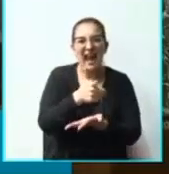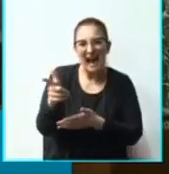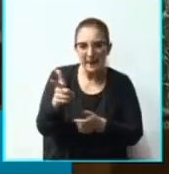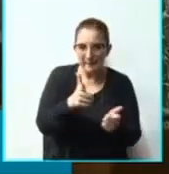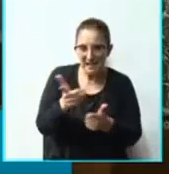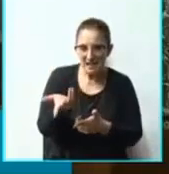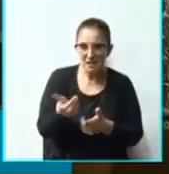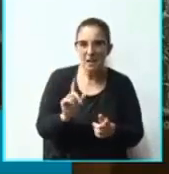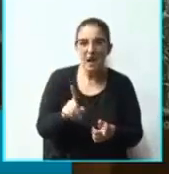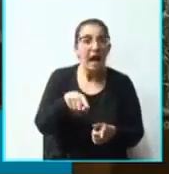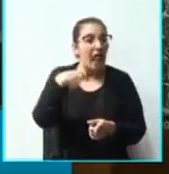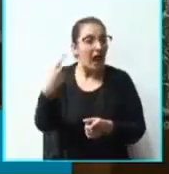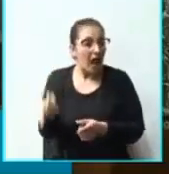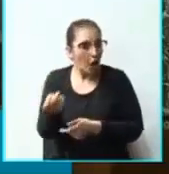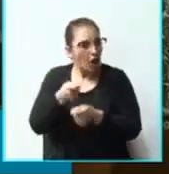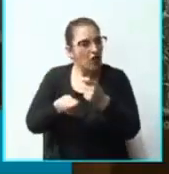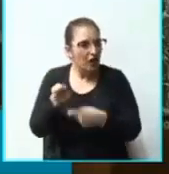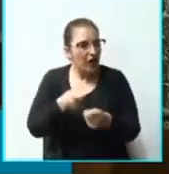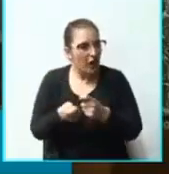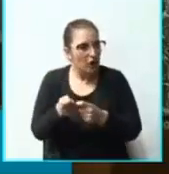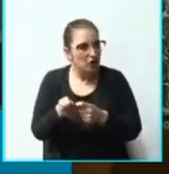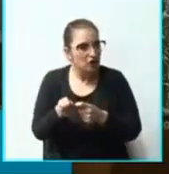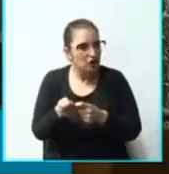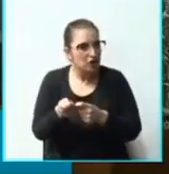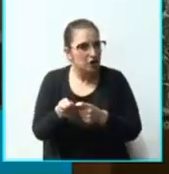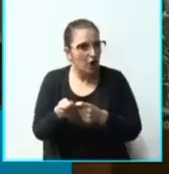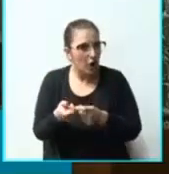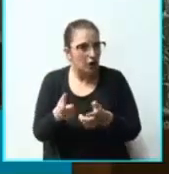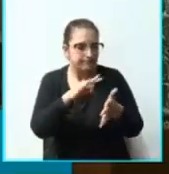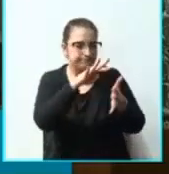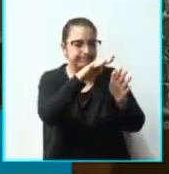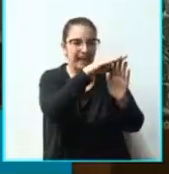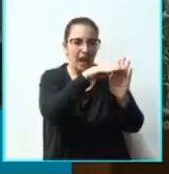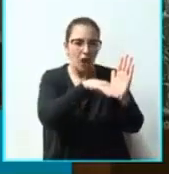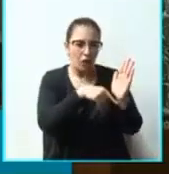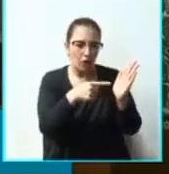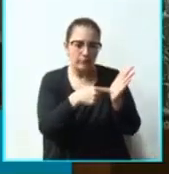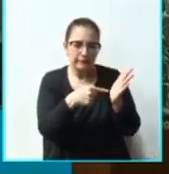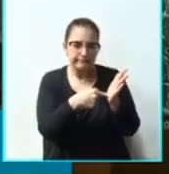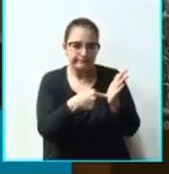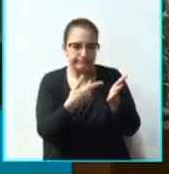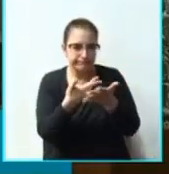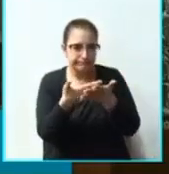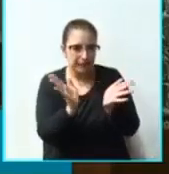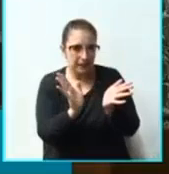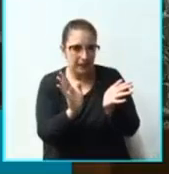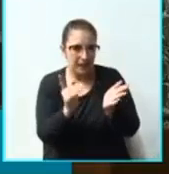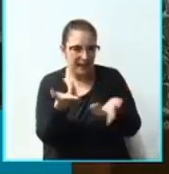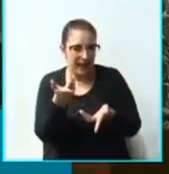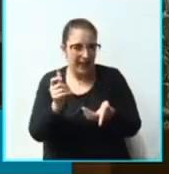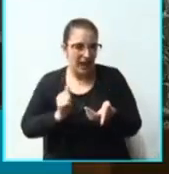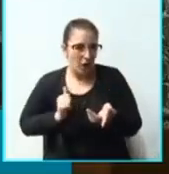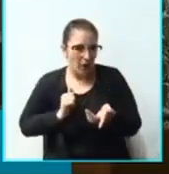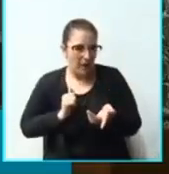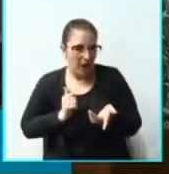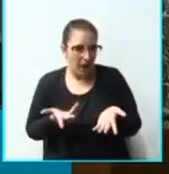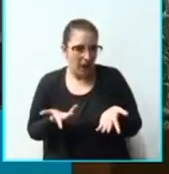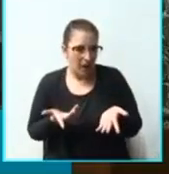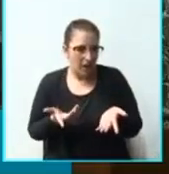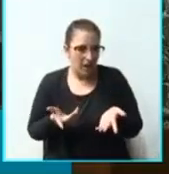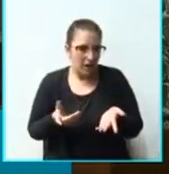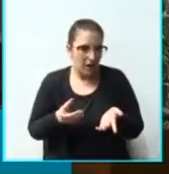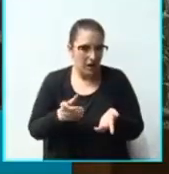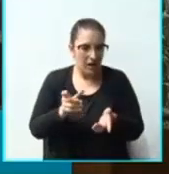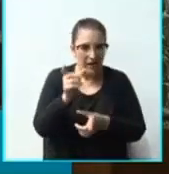cuál es el otro negocio que develan estos documentos que tenía la dictadura, que tenían los personajes